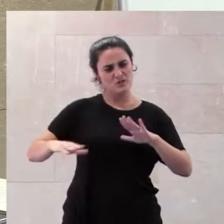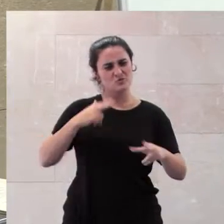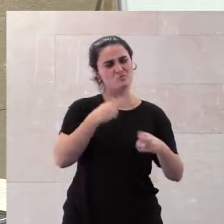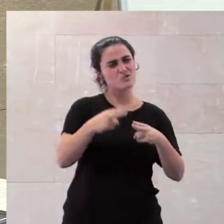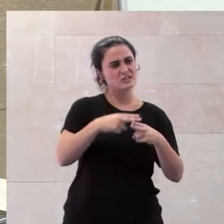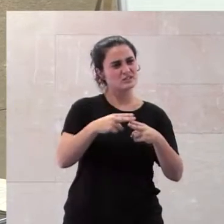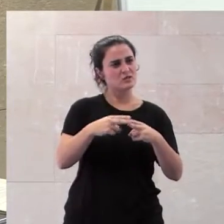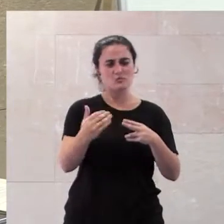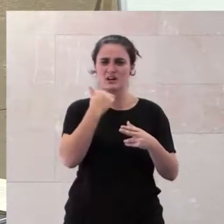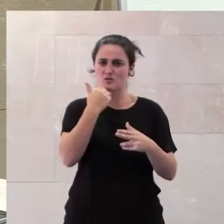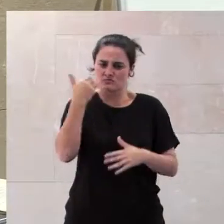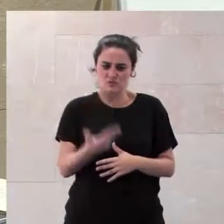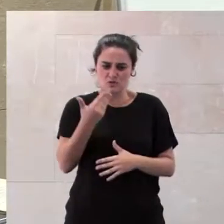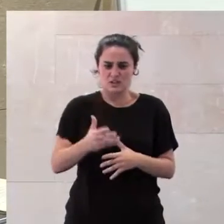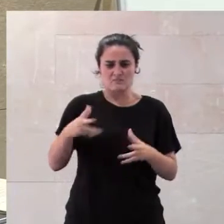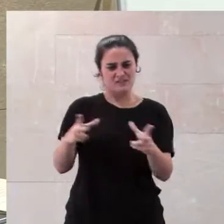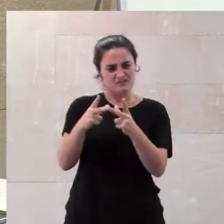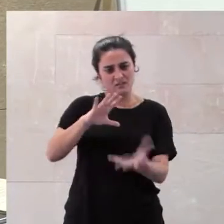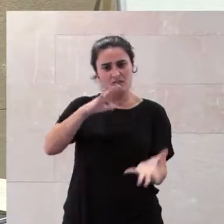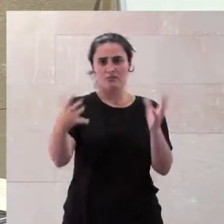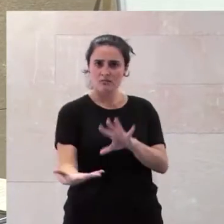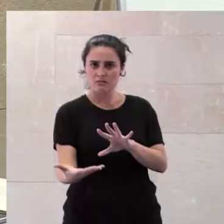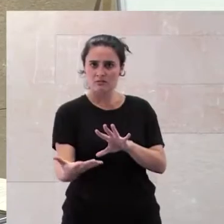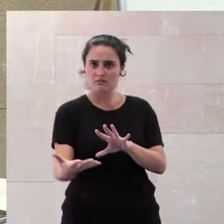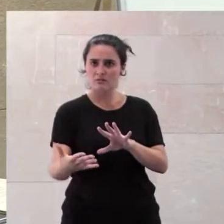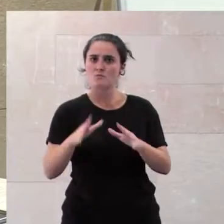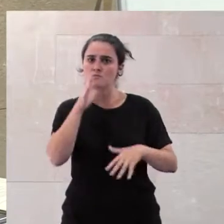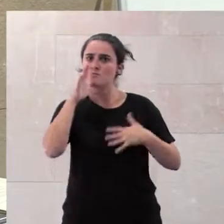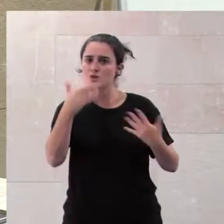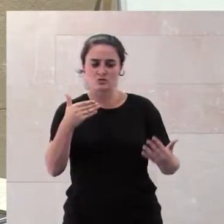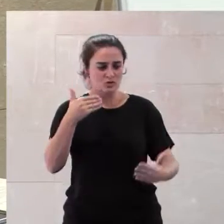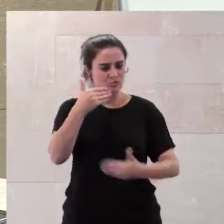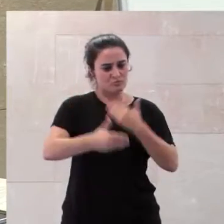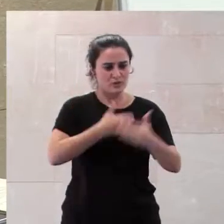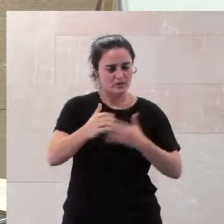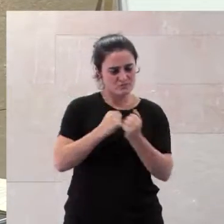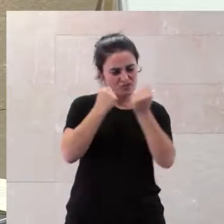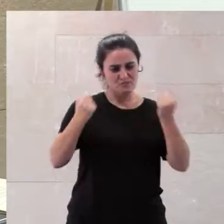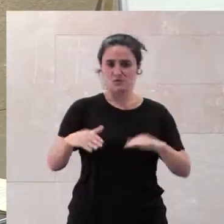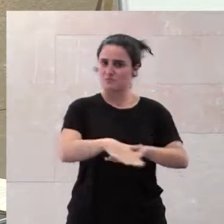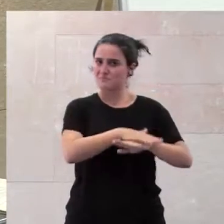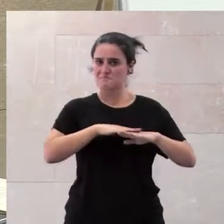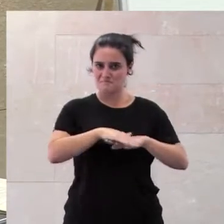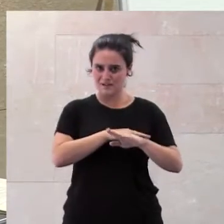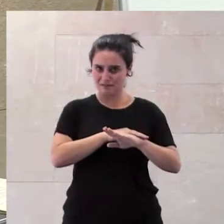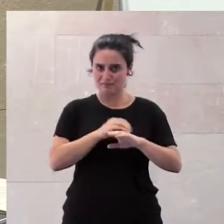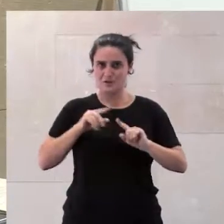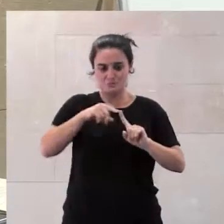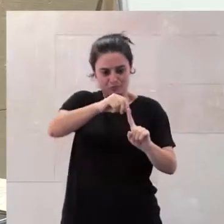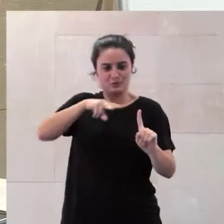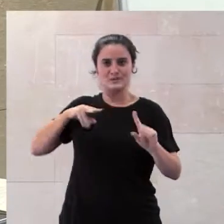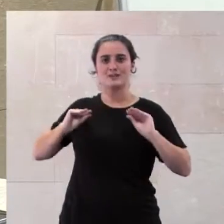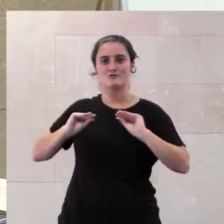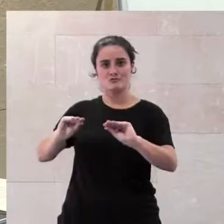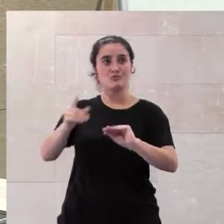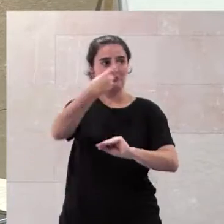la transformación social, para lo que los procesos de empoderamiento son básicos desde su óptica, de la óptica que también de las